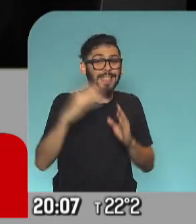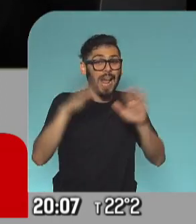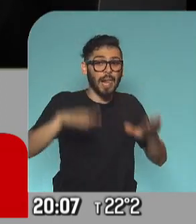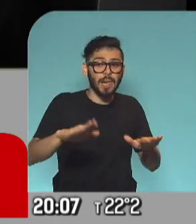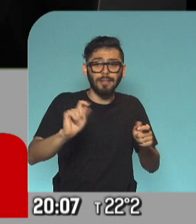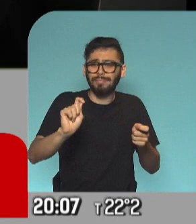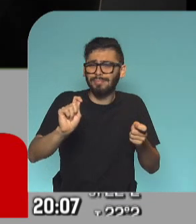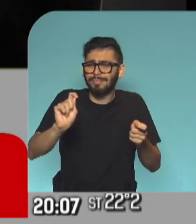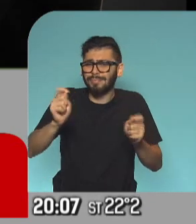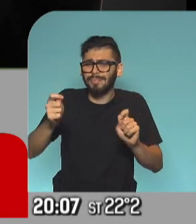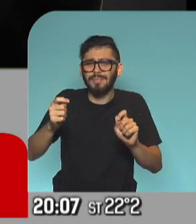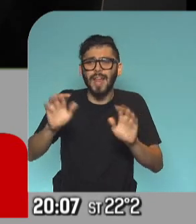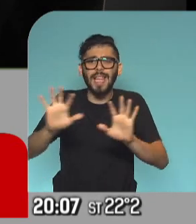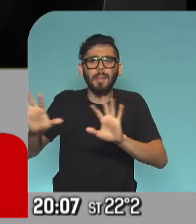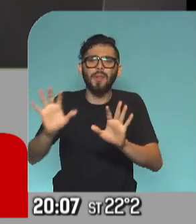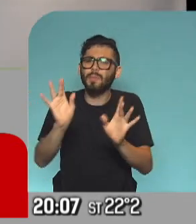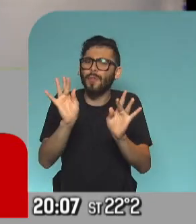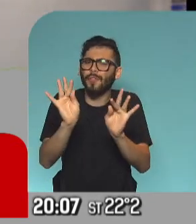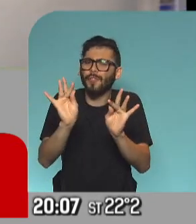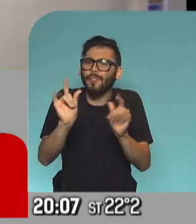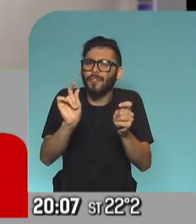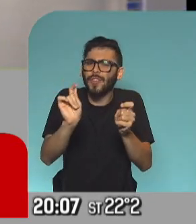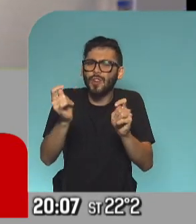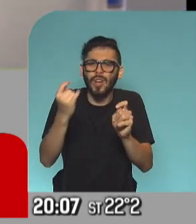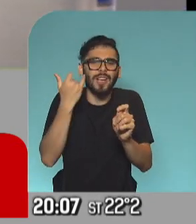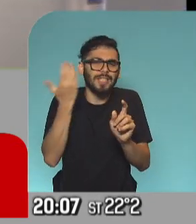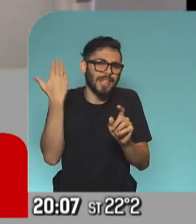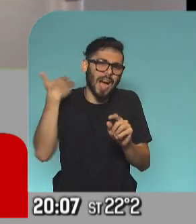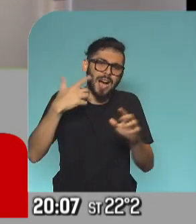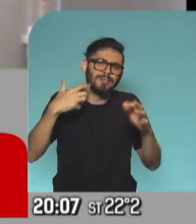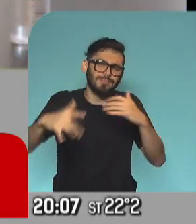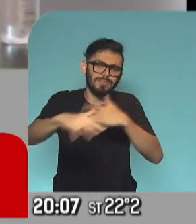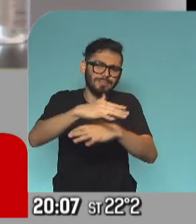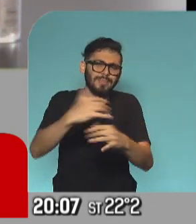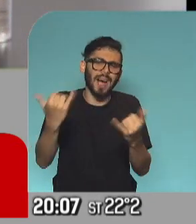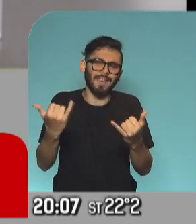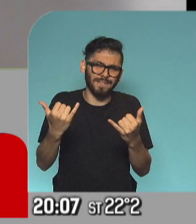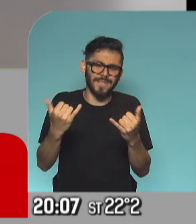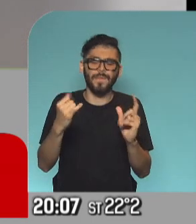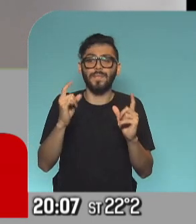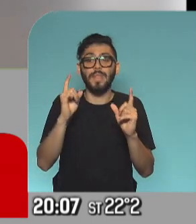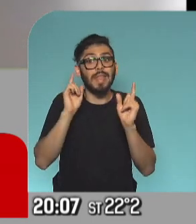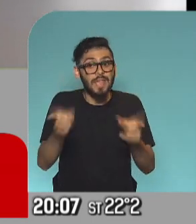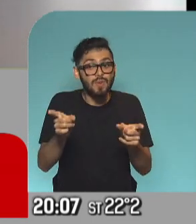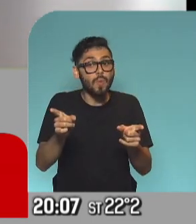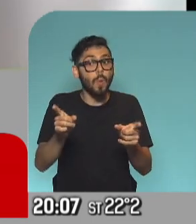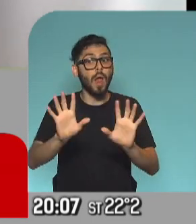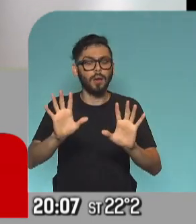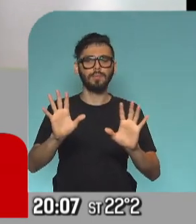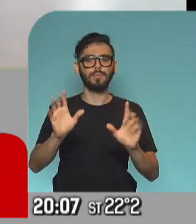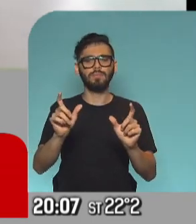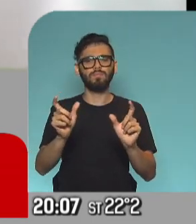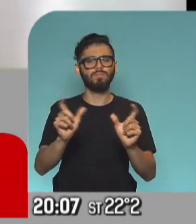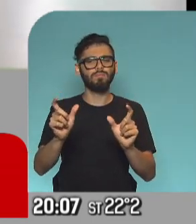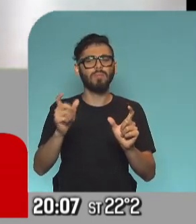es sutil, es fino y en la calle ya se notaba. Pero ligado a eso igualmente, o paralelo a eso, la noción